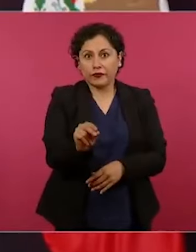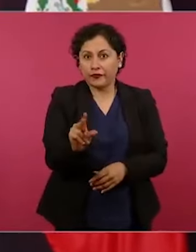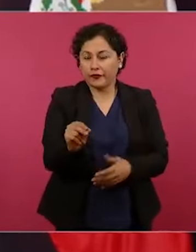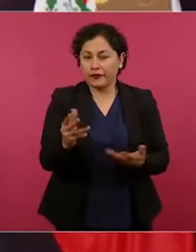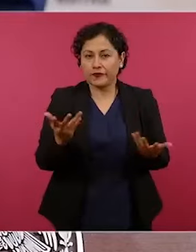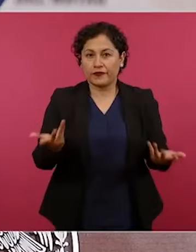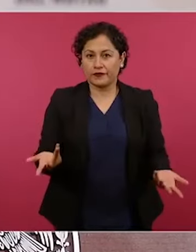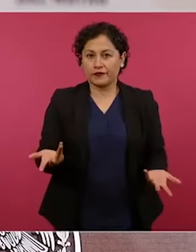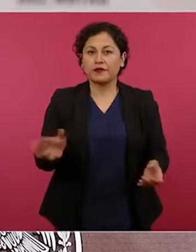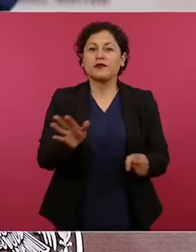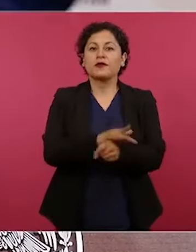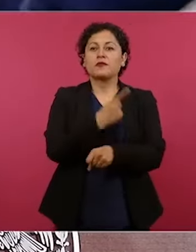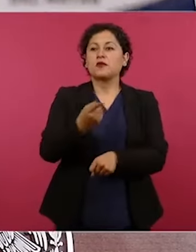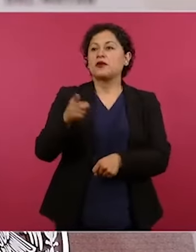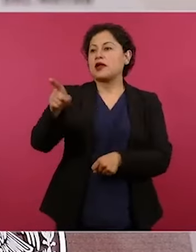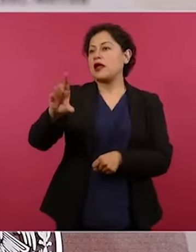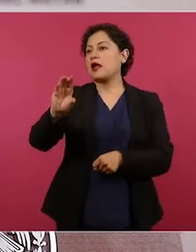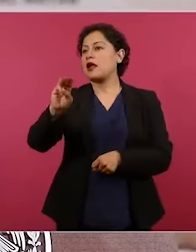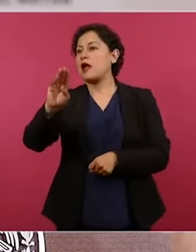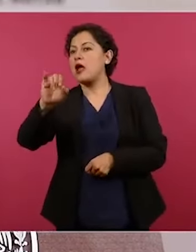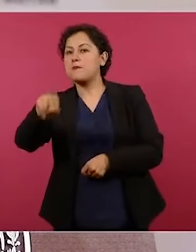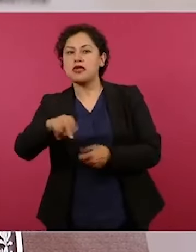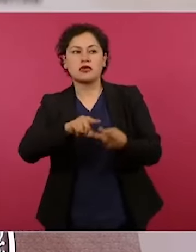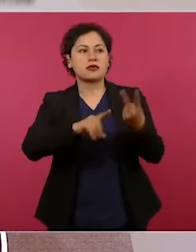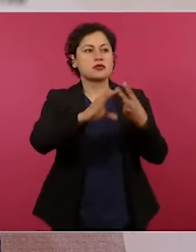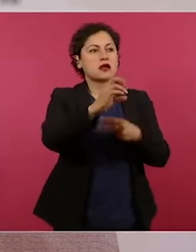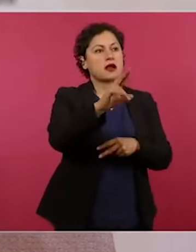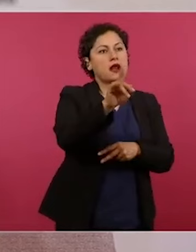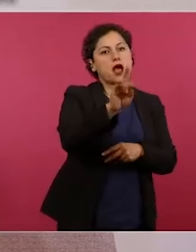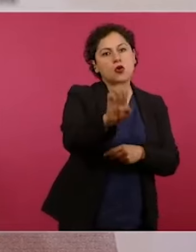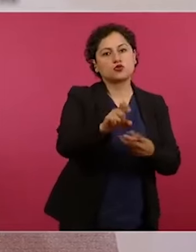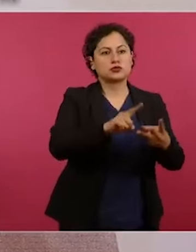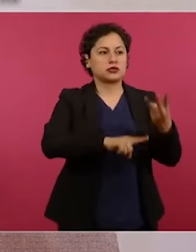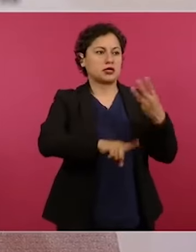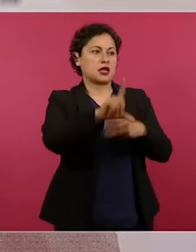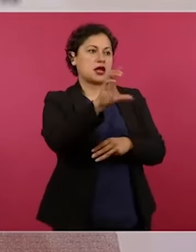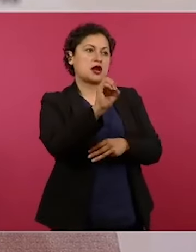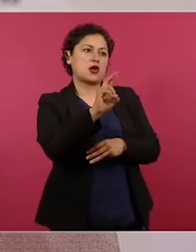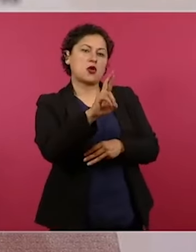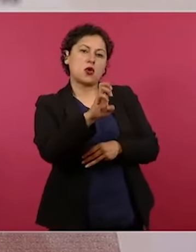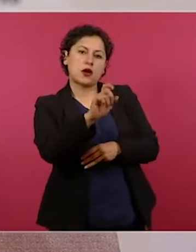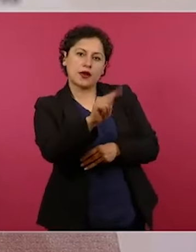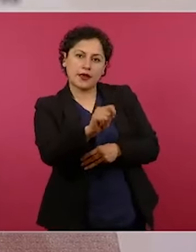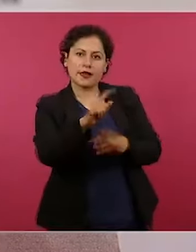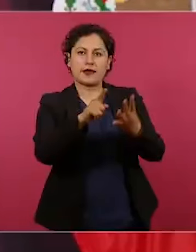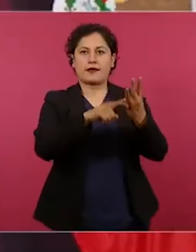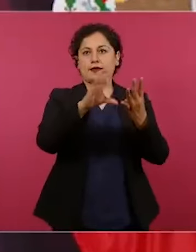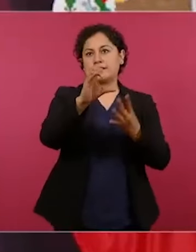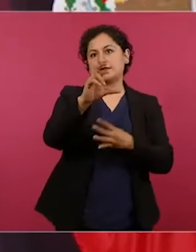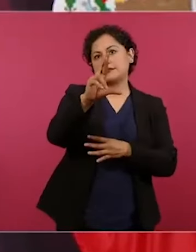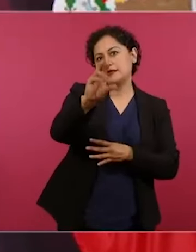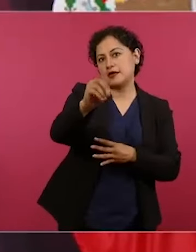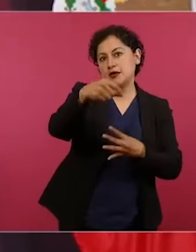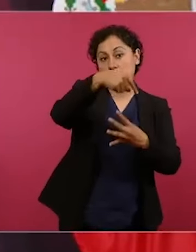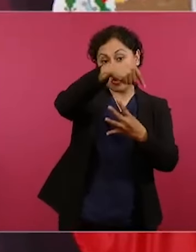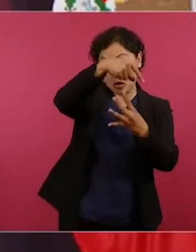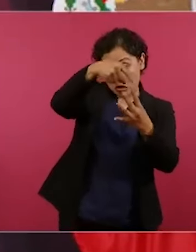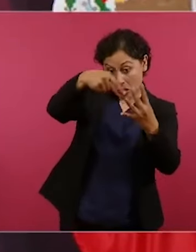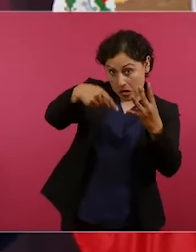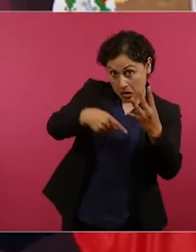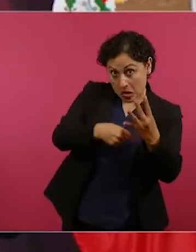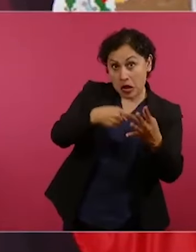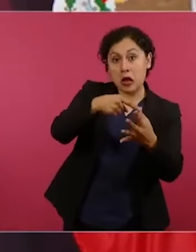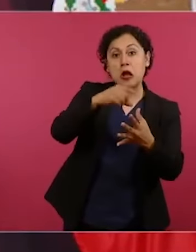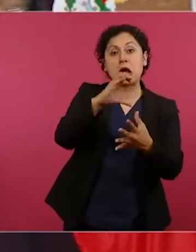que Aguilar Camín y que Krause y que Loret de Mola y que Ciro y